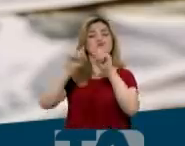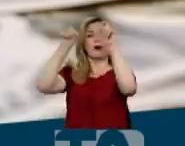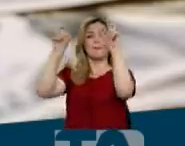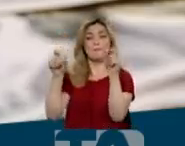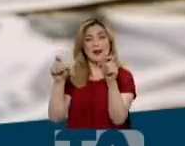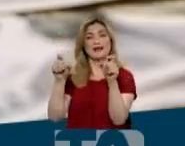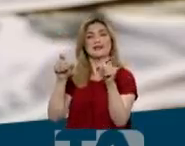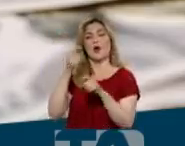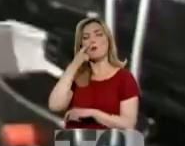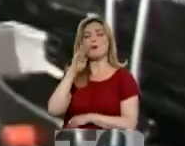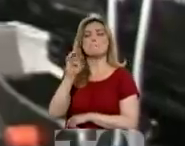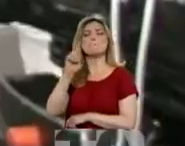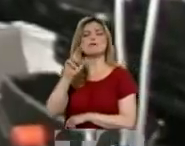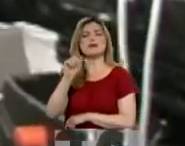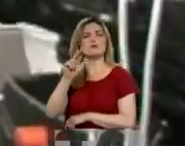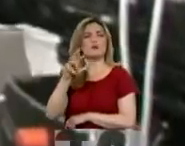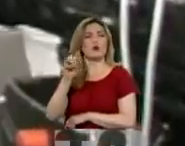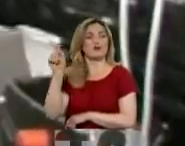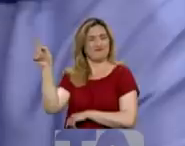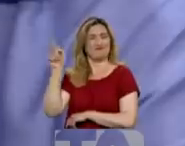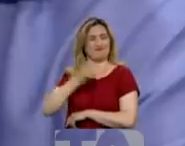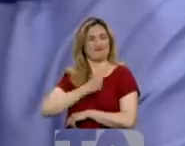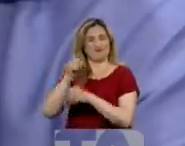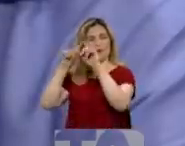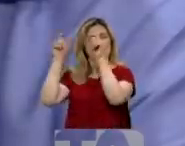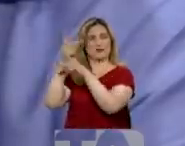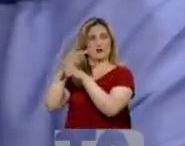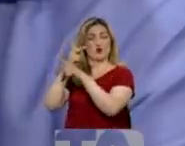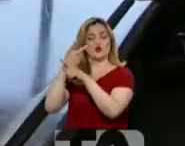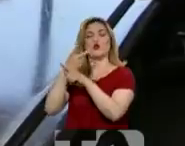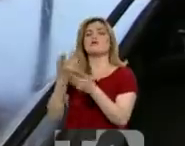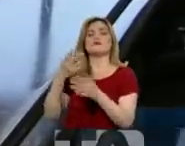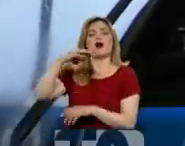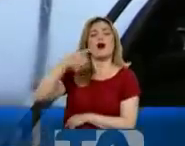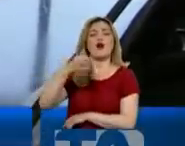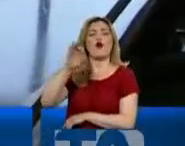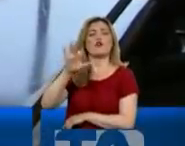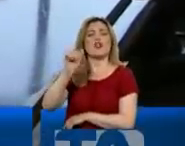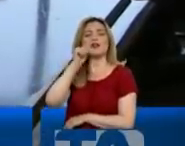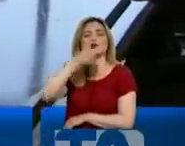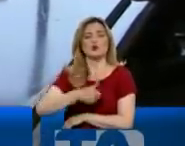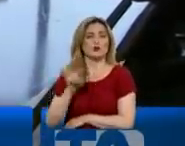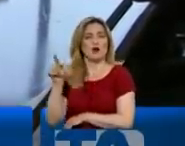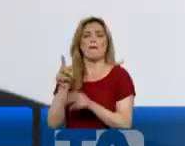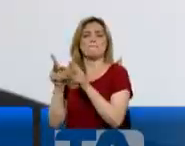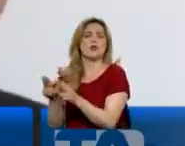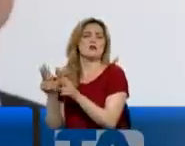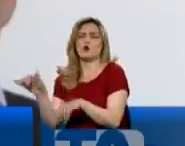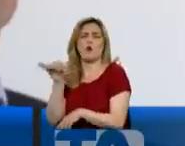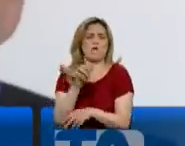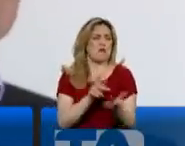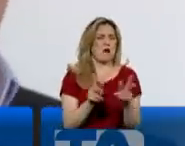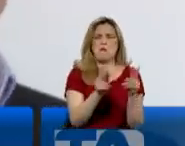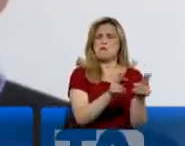empresa de carlos bravo gota azul para cumplir las mismas funciones para los magistrados no se aprobó el peculado de uso en